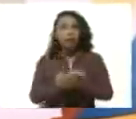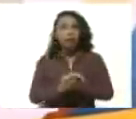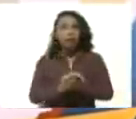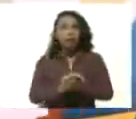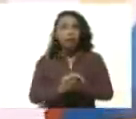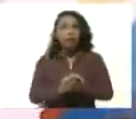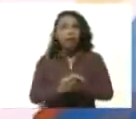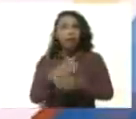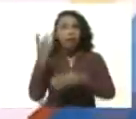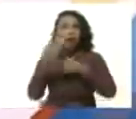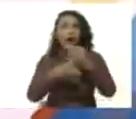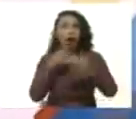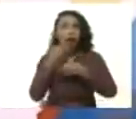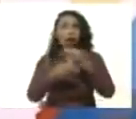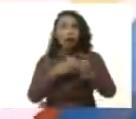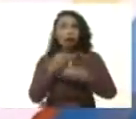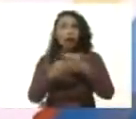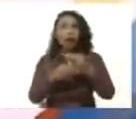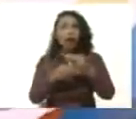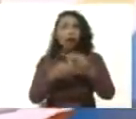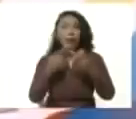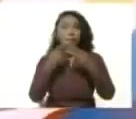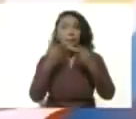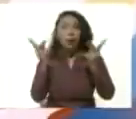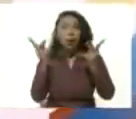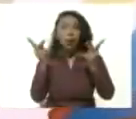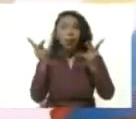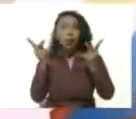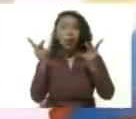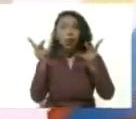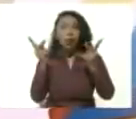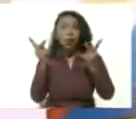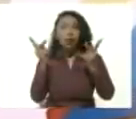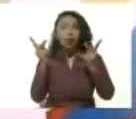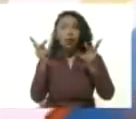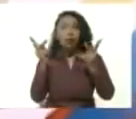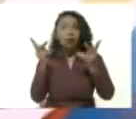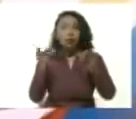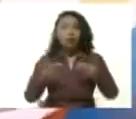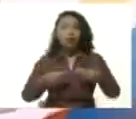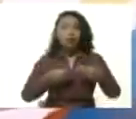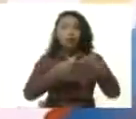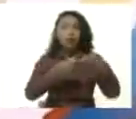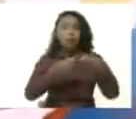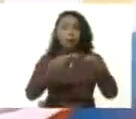Y saca y difunden volantes.